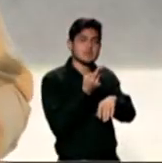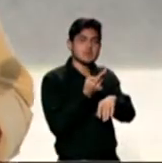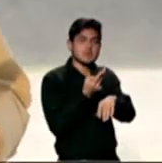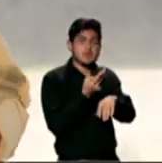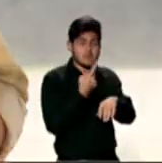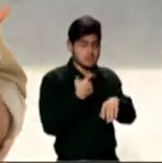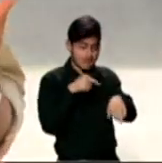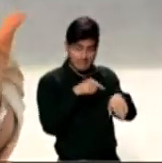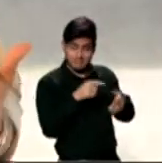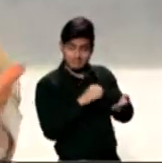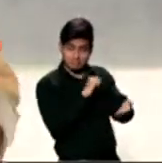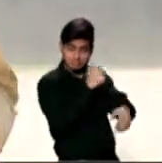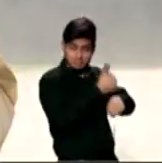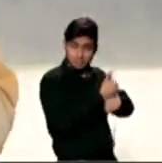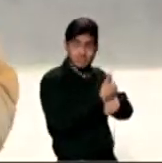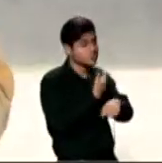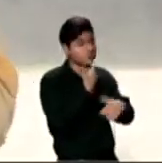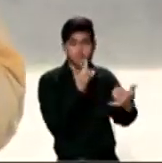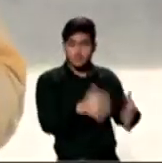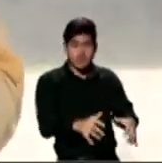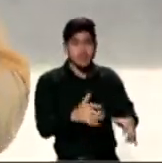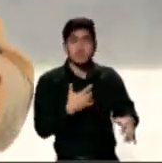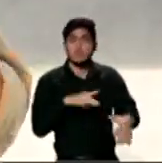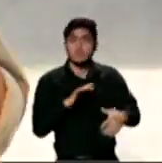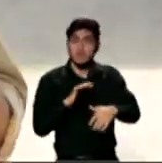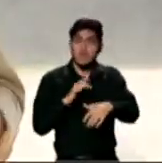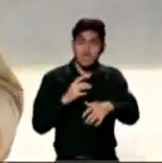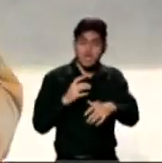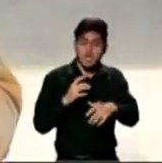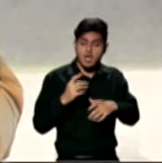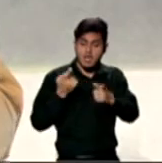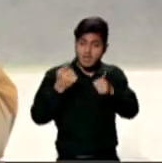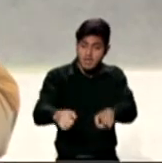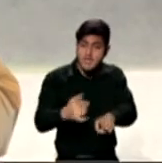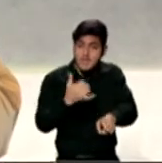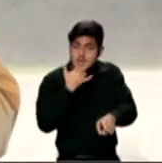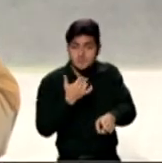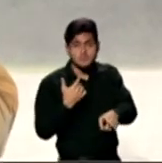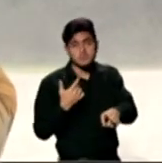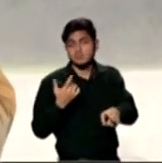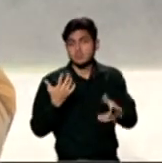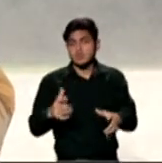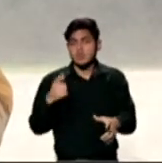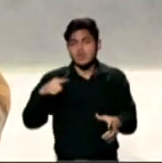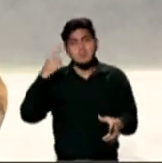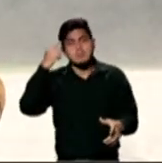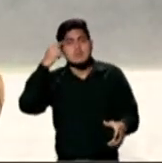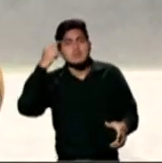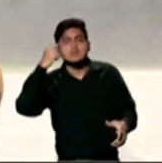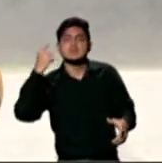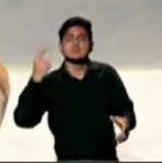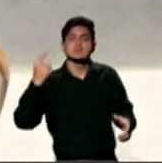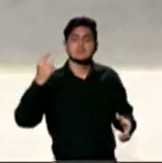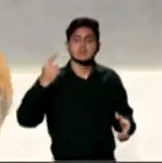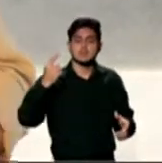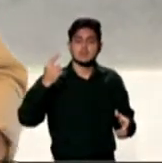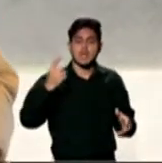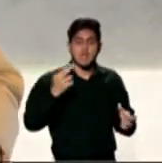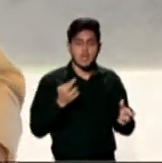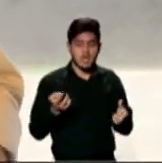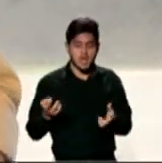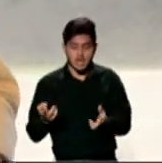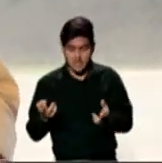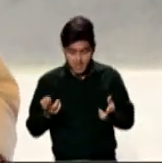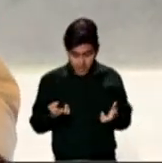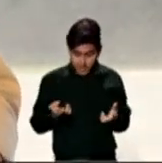inducir, ¿verdad?, a un error, diciéndole que, o sea, que nadie piense que es que voy a tomar la recomendación estrictamente